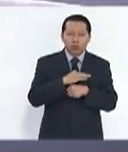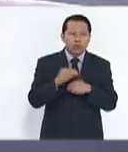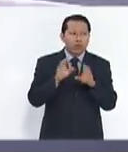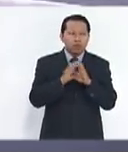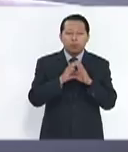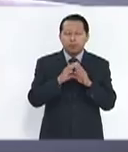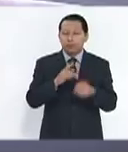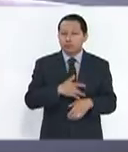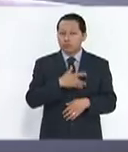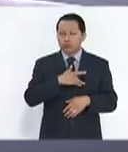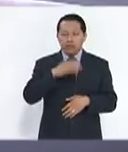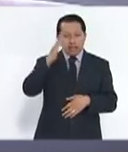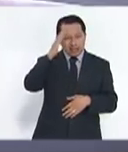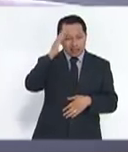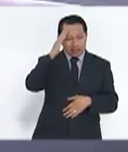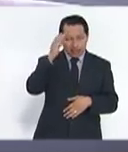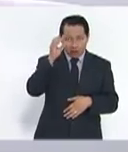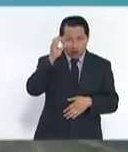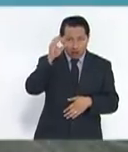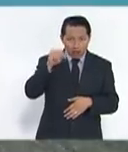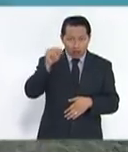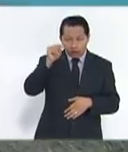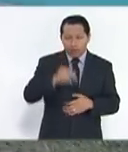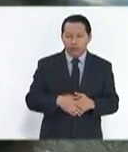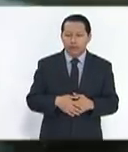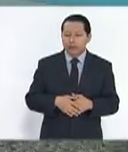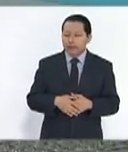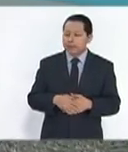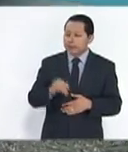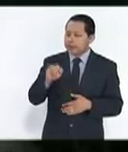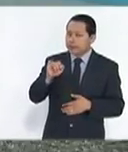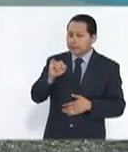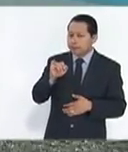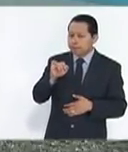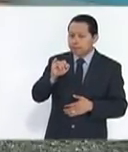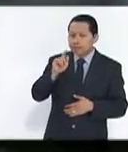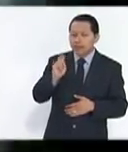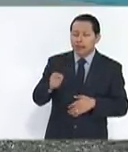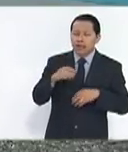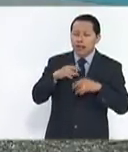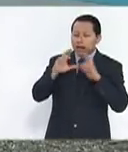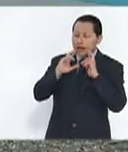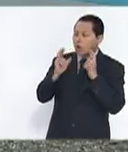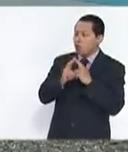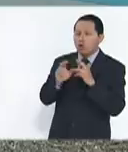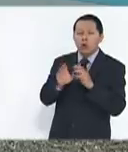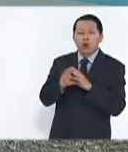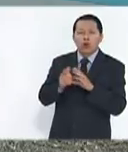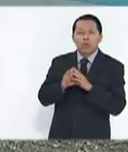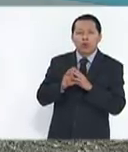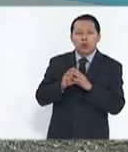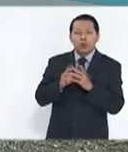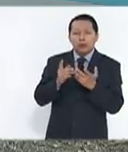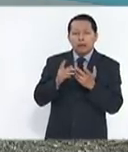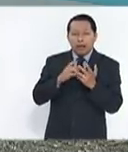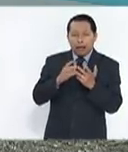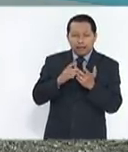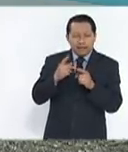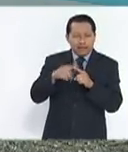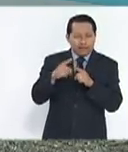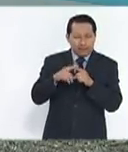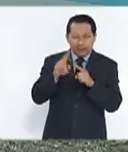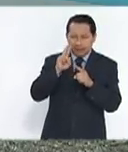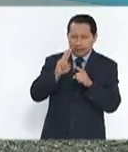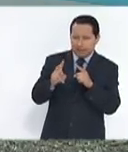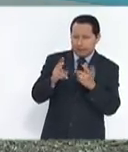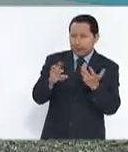pantalla, del líder norcoreano, ¿no? Definitivamente. Es una reunión cargada de actos simbólicos.